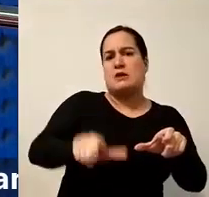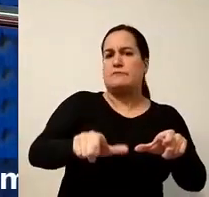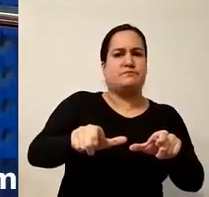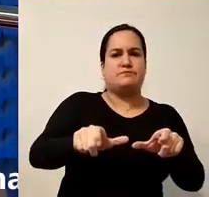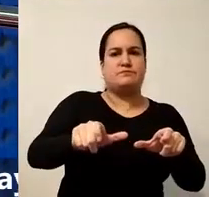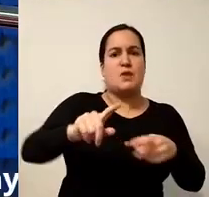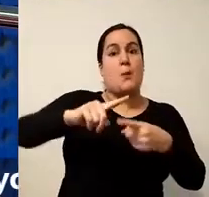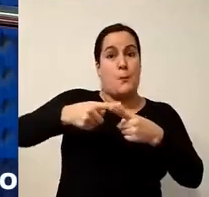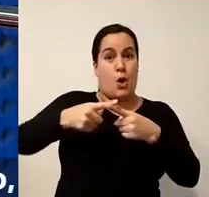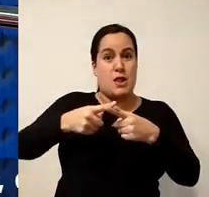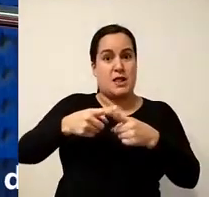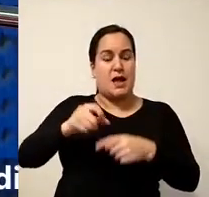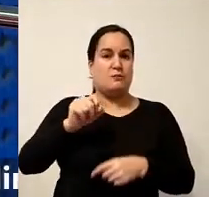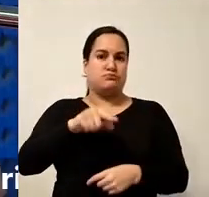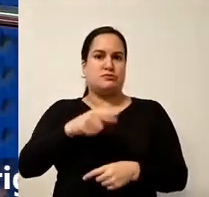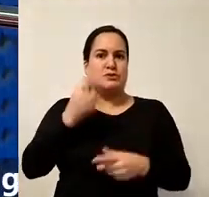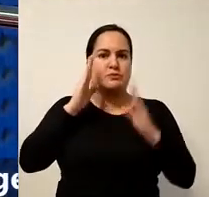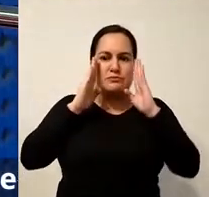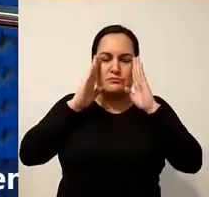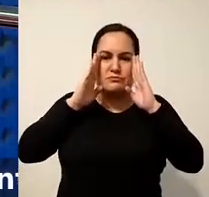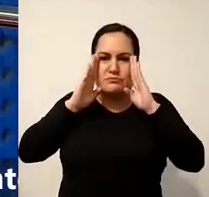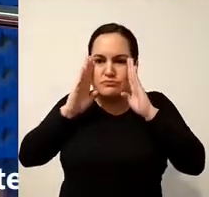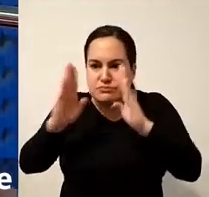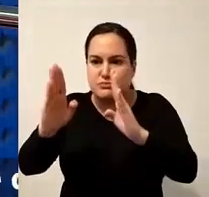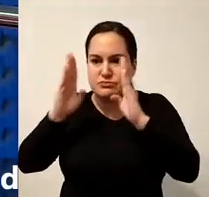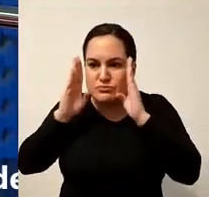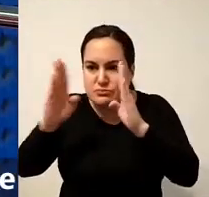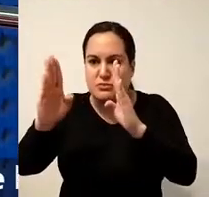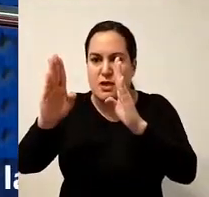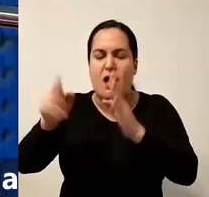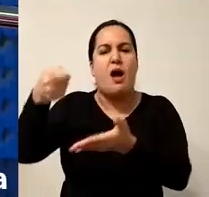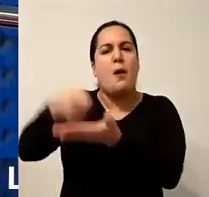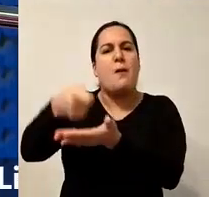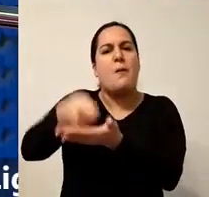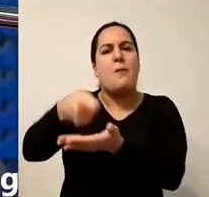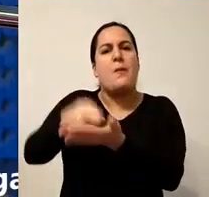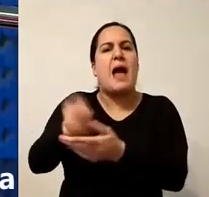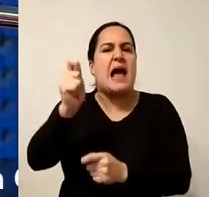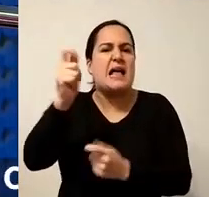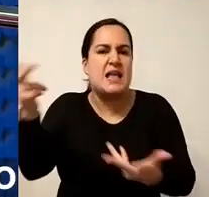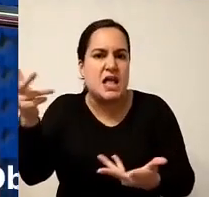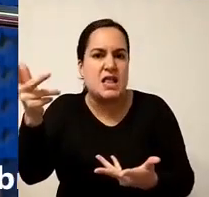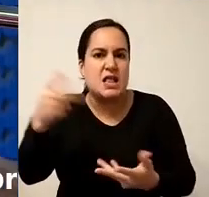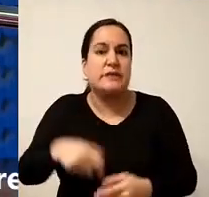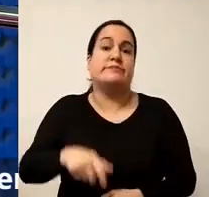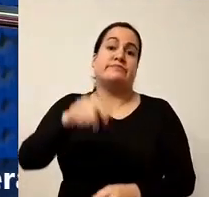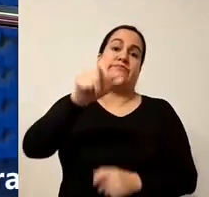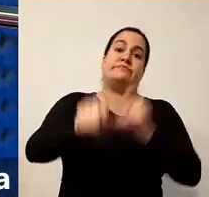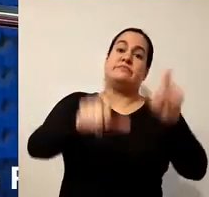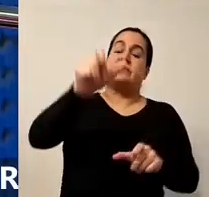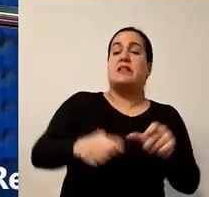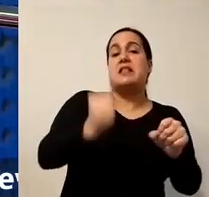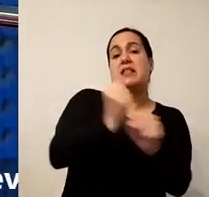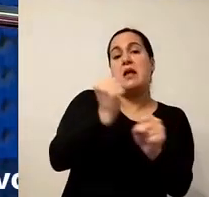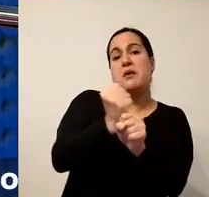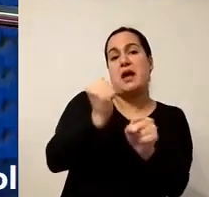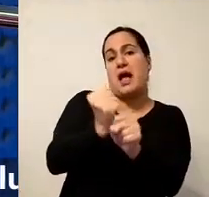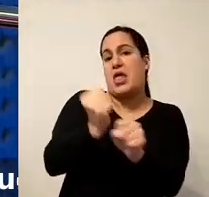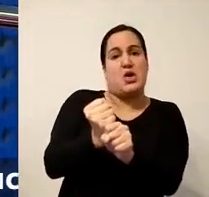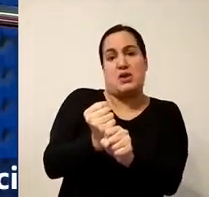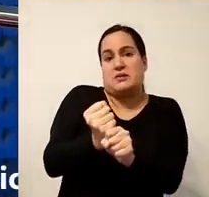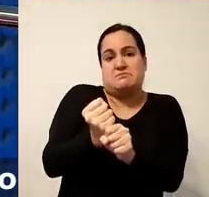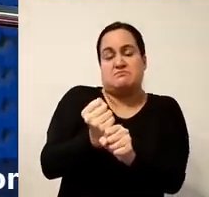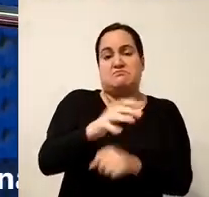lo que se ha colocado es la necesidad de medidas de fondo la necesidad de un cambio de sistema la